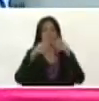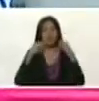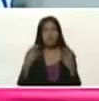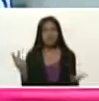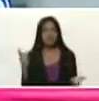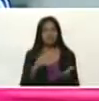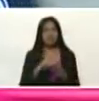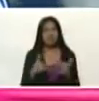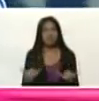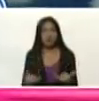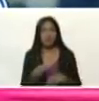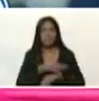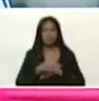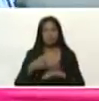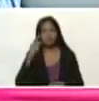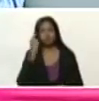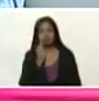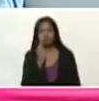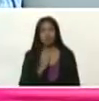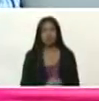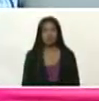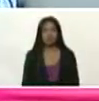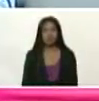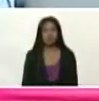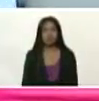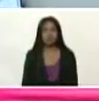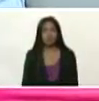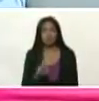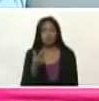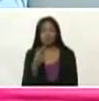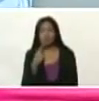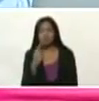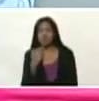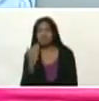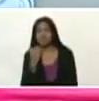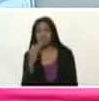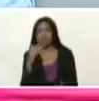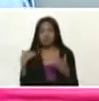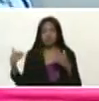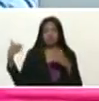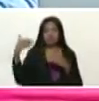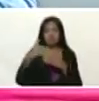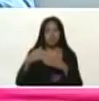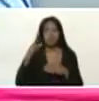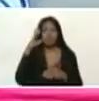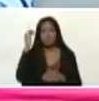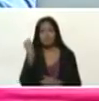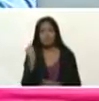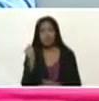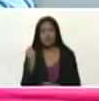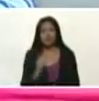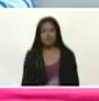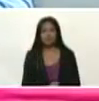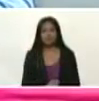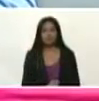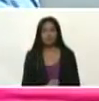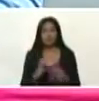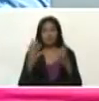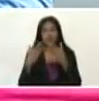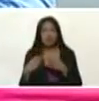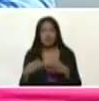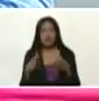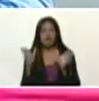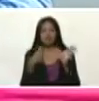acá, en el municipio Sucre, a pocas cuadras de la redoma de Petare, en esta fábrica de